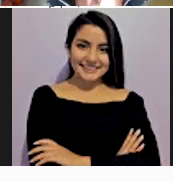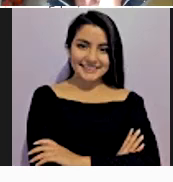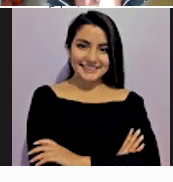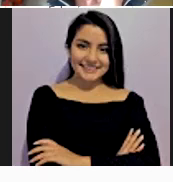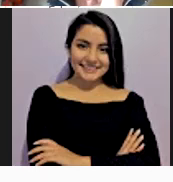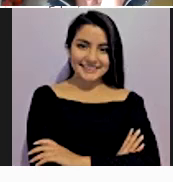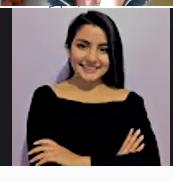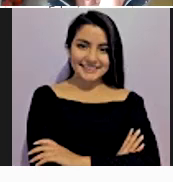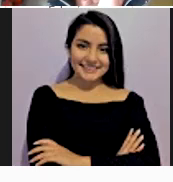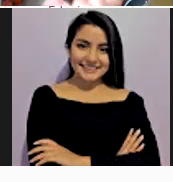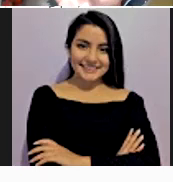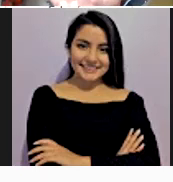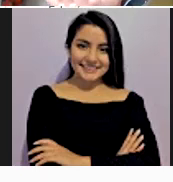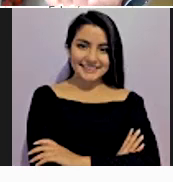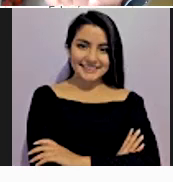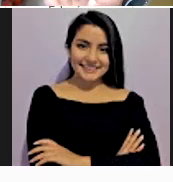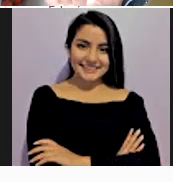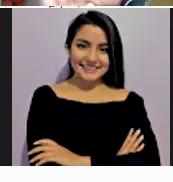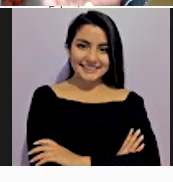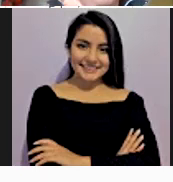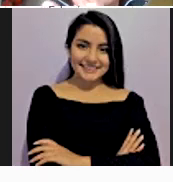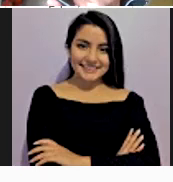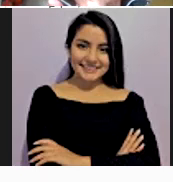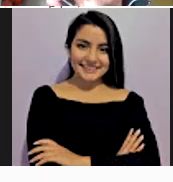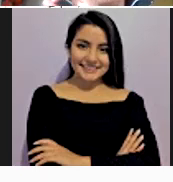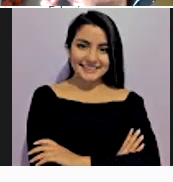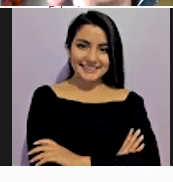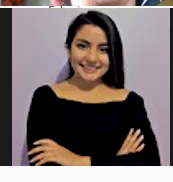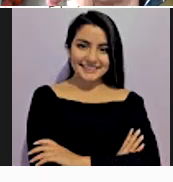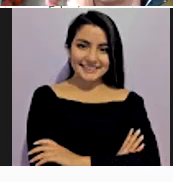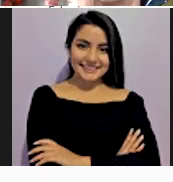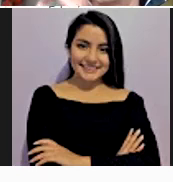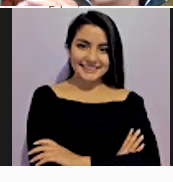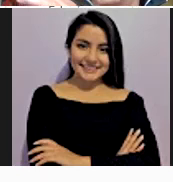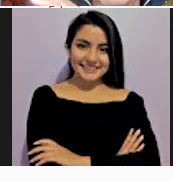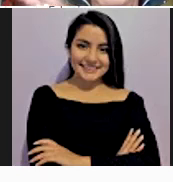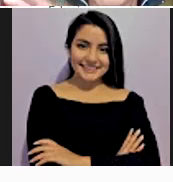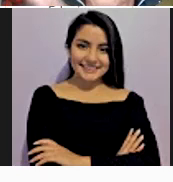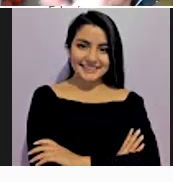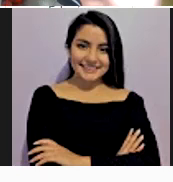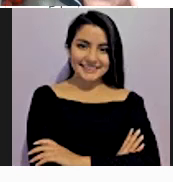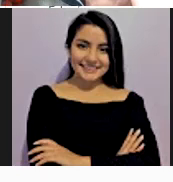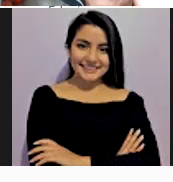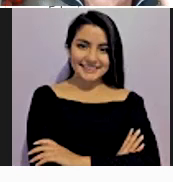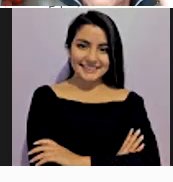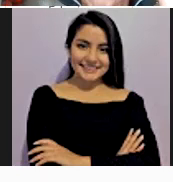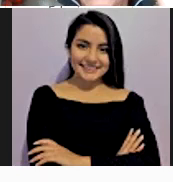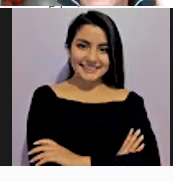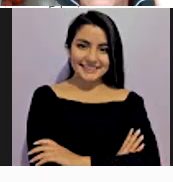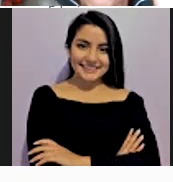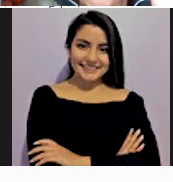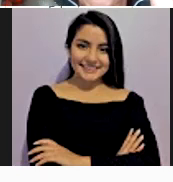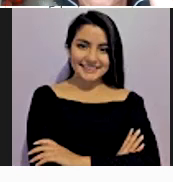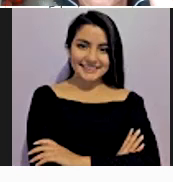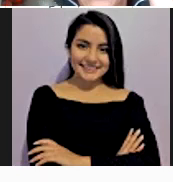sedimentos, prácticamente aquí la velocidad, si usted habla de la velocidad de la corriente, yo estoy entendiendo que es la velocidad